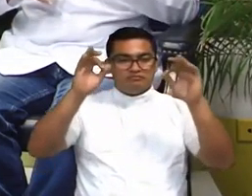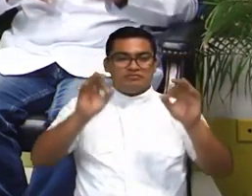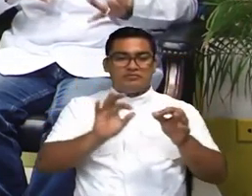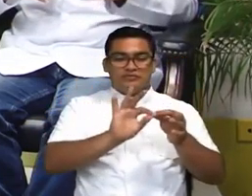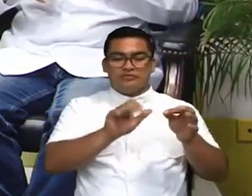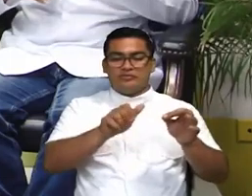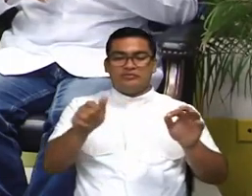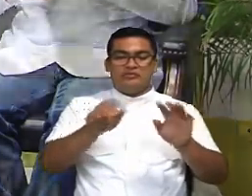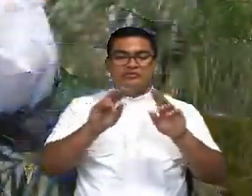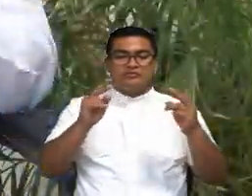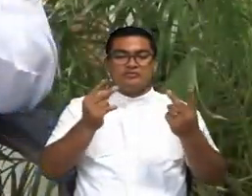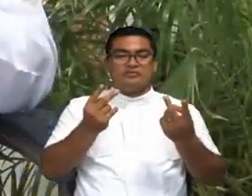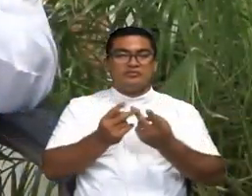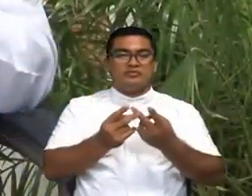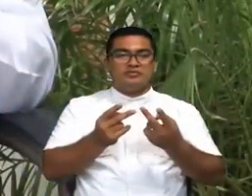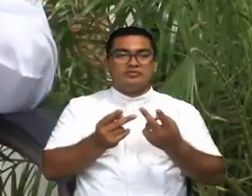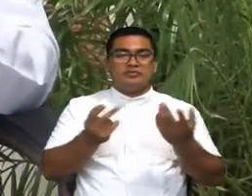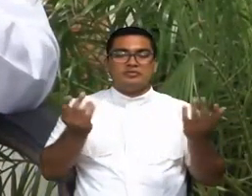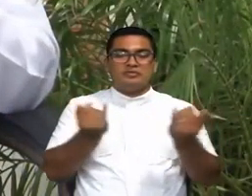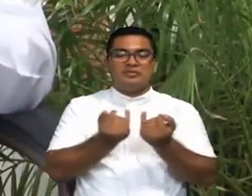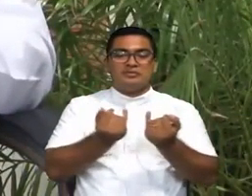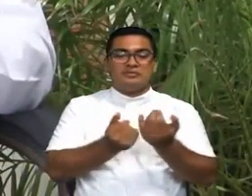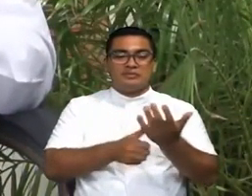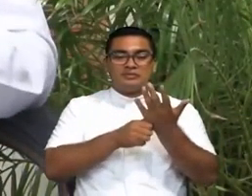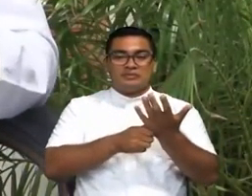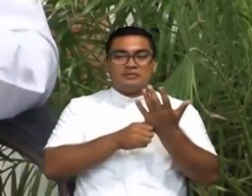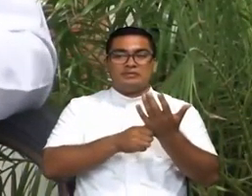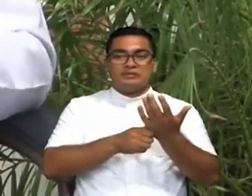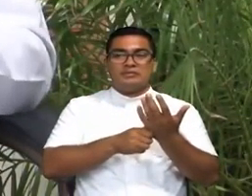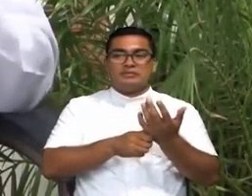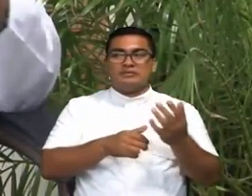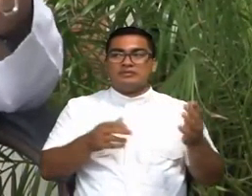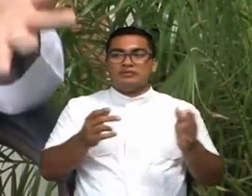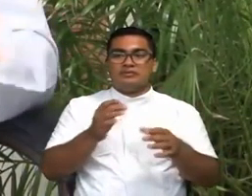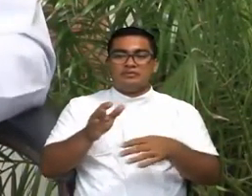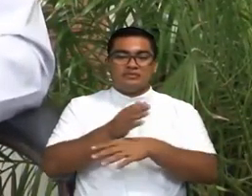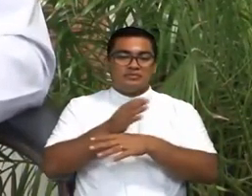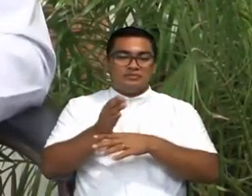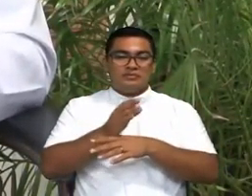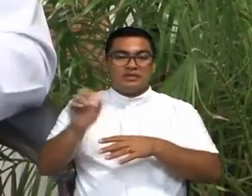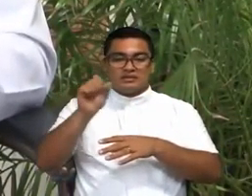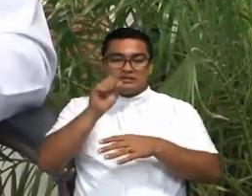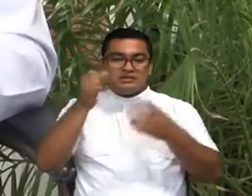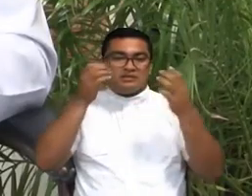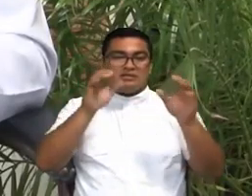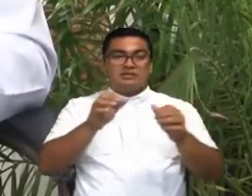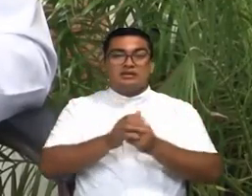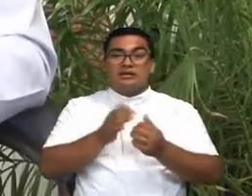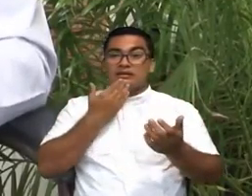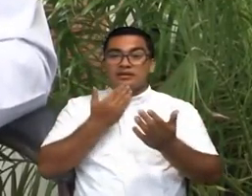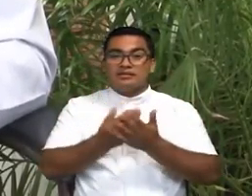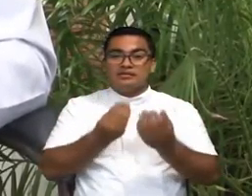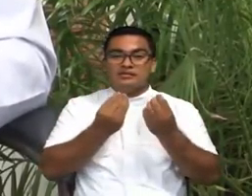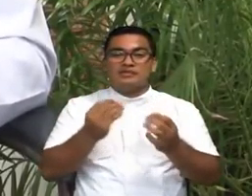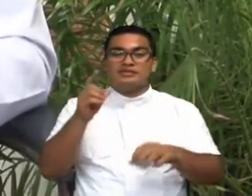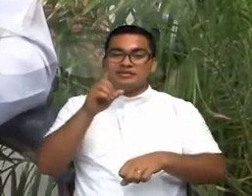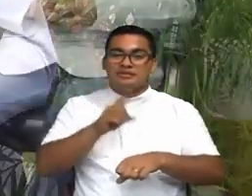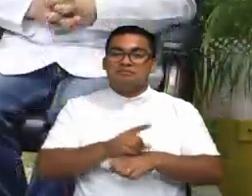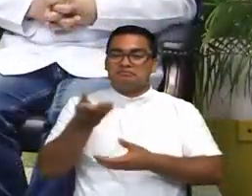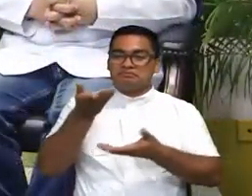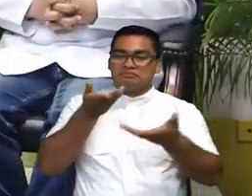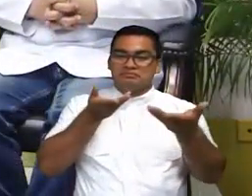frutas, verduras, las carnes, el uso de legumbres que nos pueden ayudar. Ok, doctor, muchísimas gracias por haber